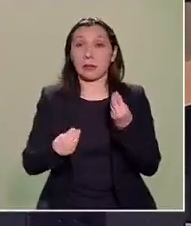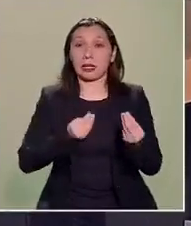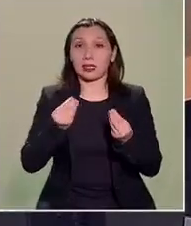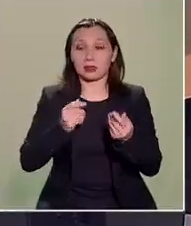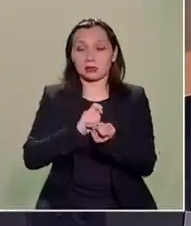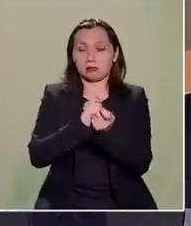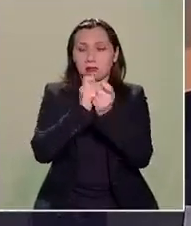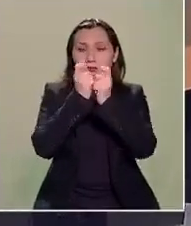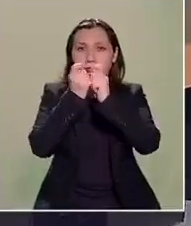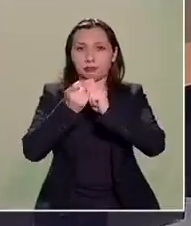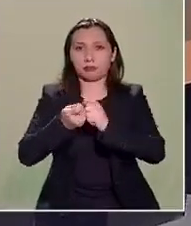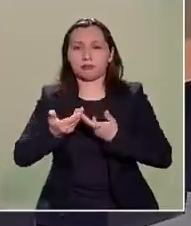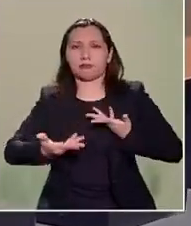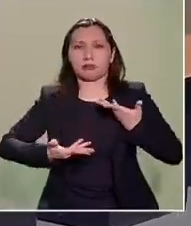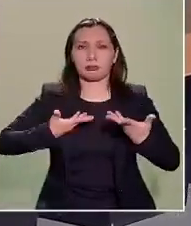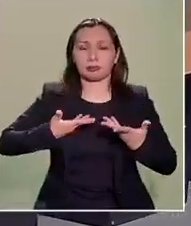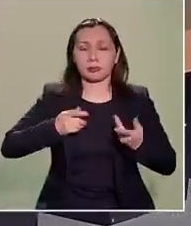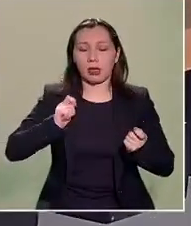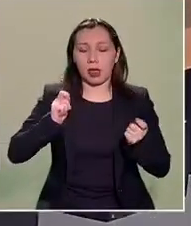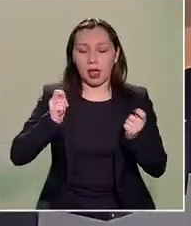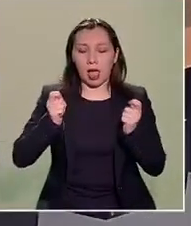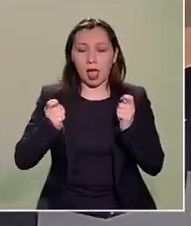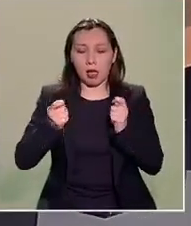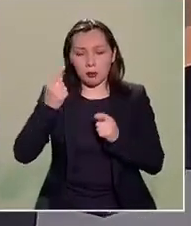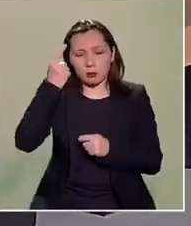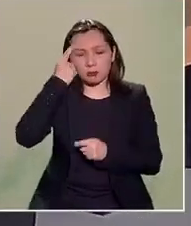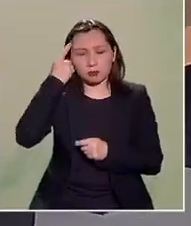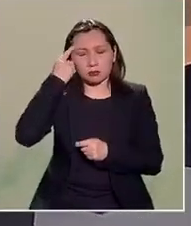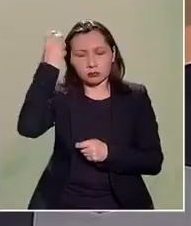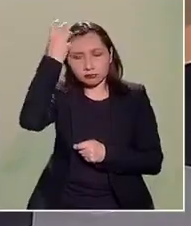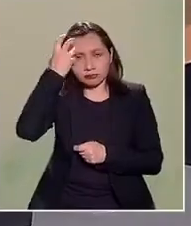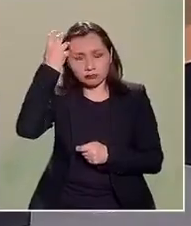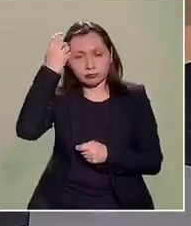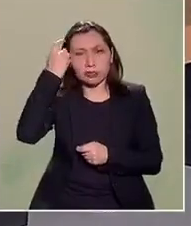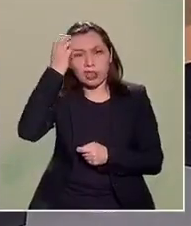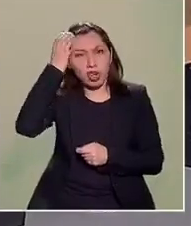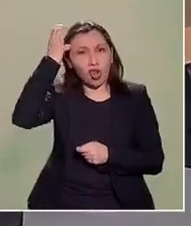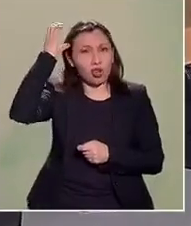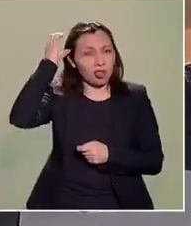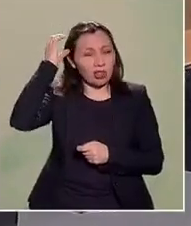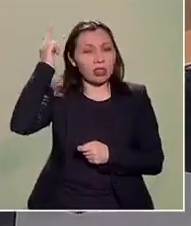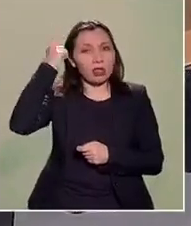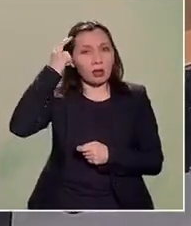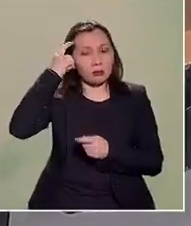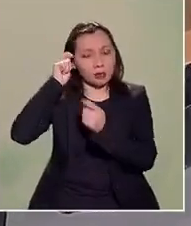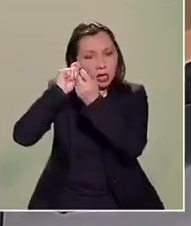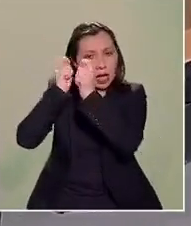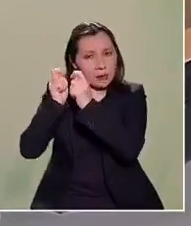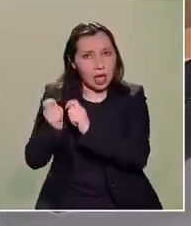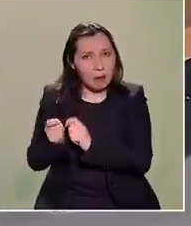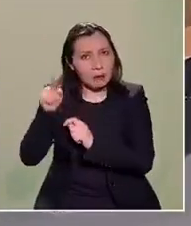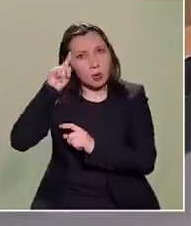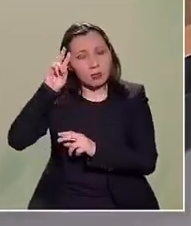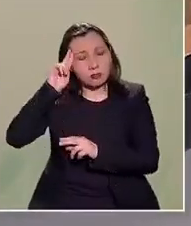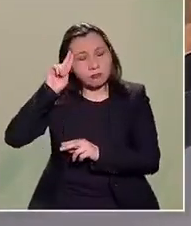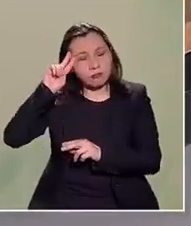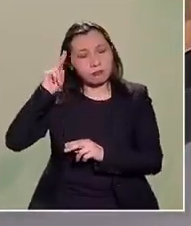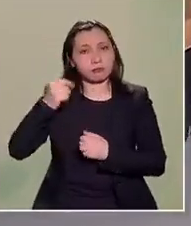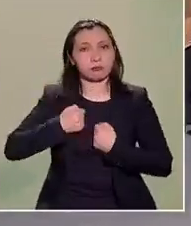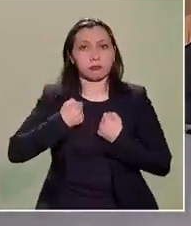transformando la conducta a través de un cambio cognitivo de sus esquemas de pensamiento y acción